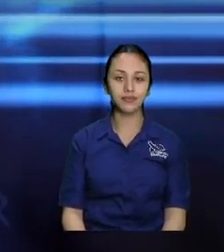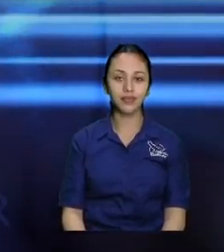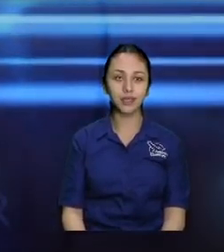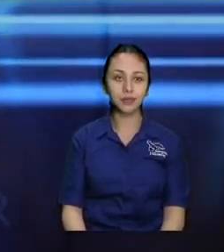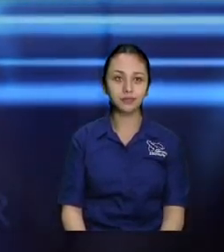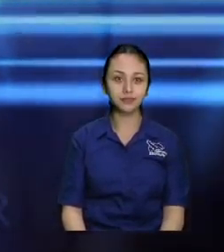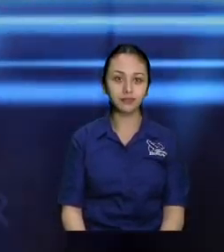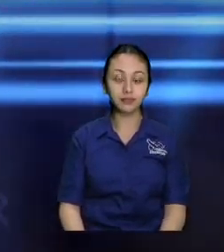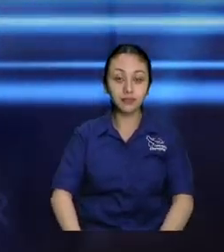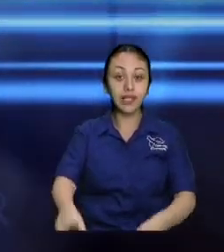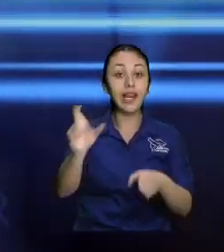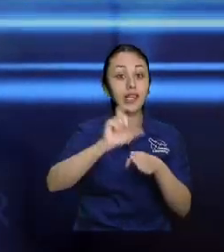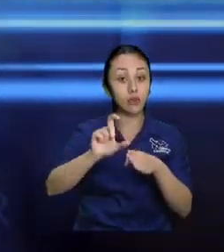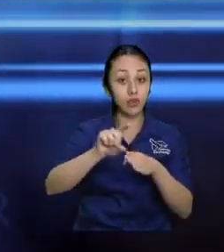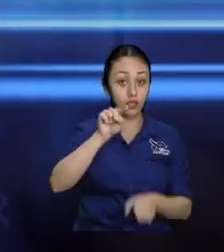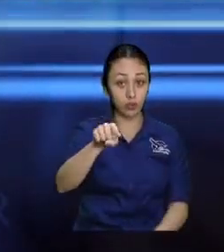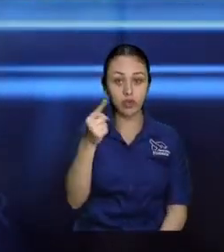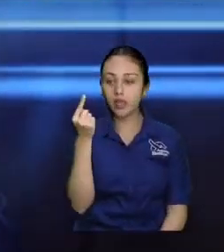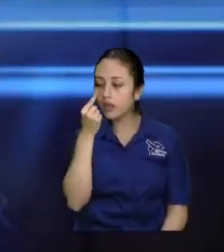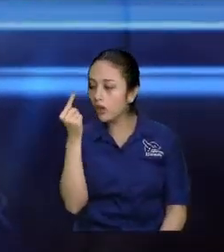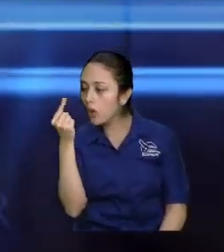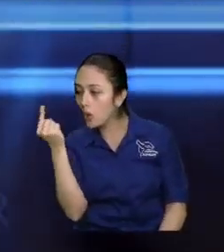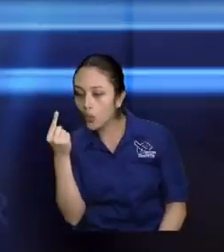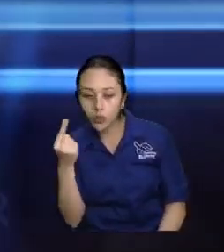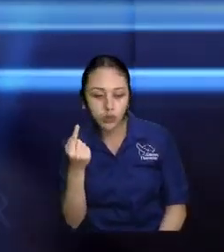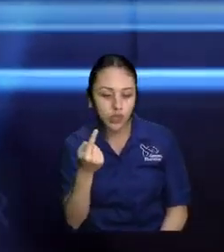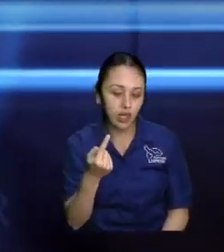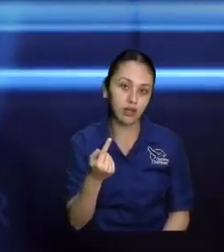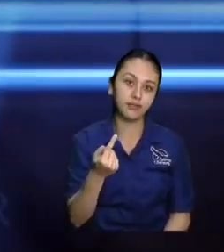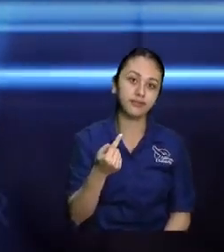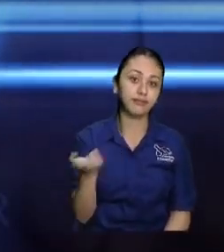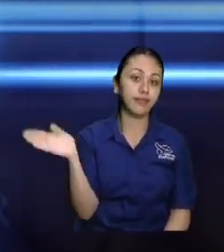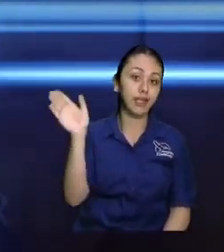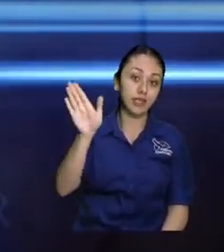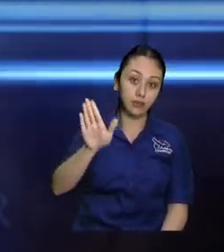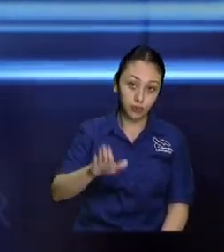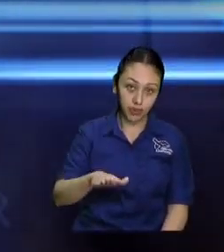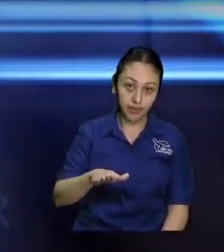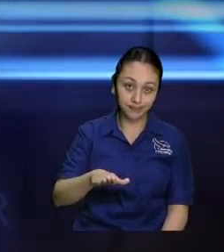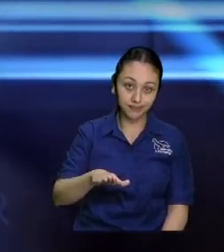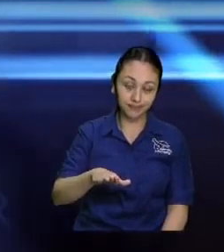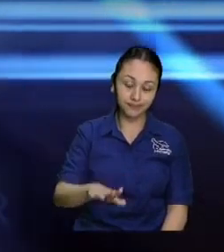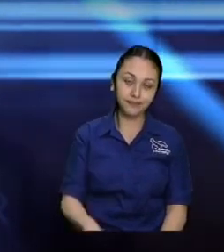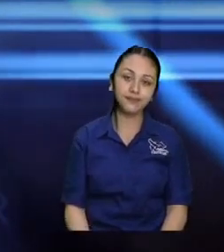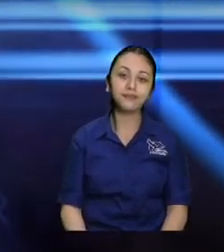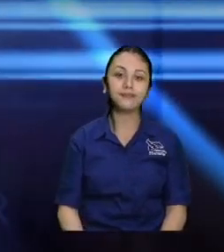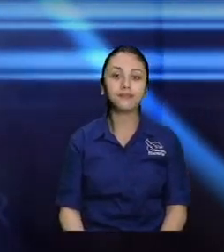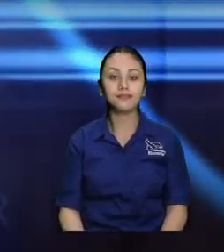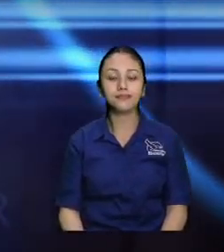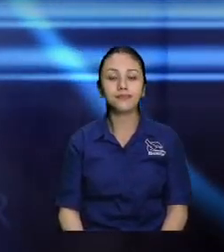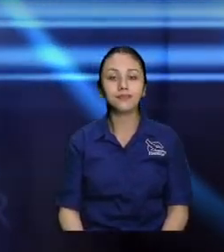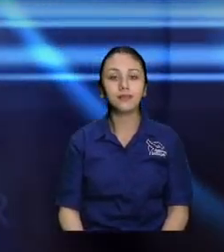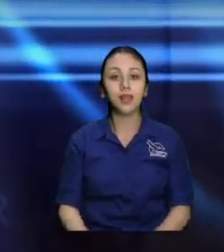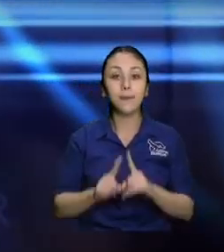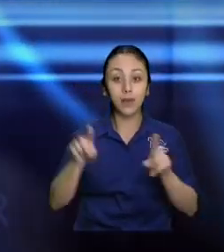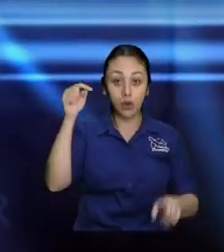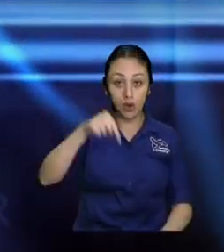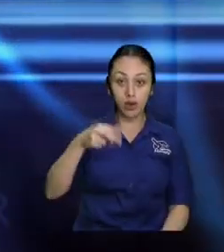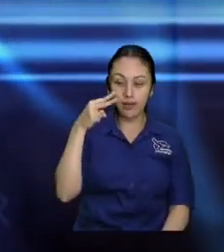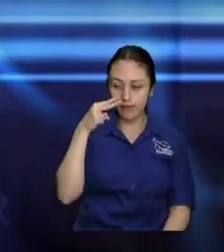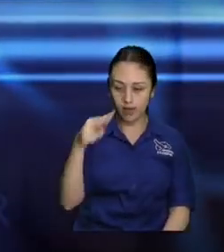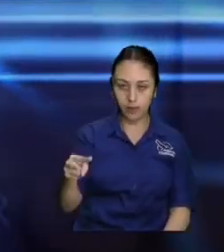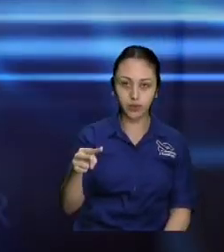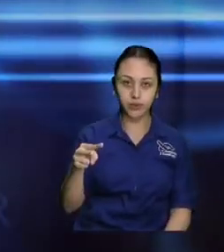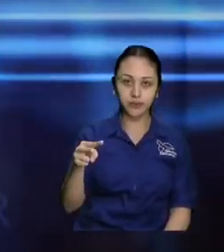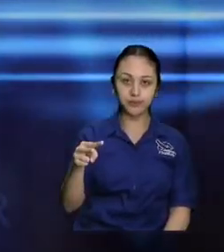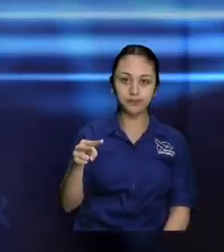Pero esas usted las va a buscar después, o si no, con la revista, no vamos a tener que hacer los quites, hermano. Pero ahora miremos esto,